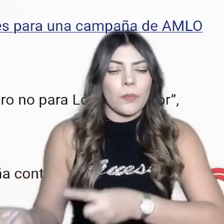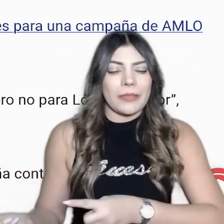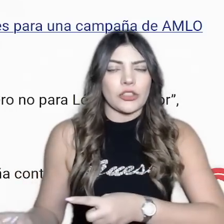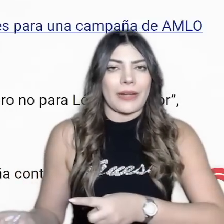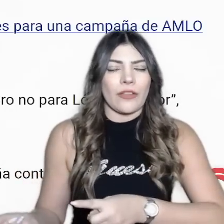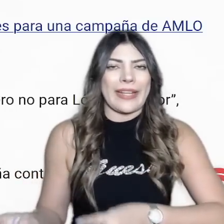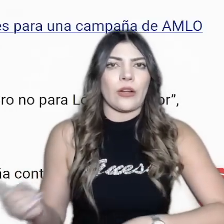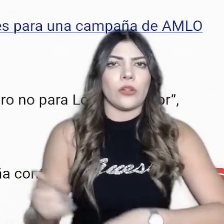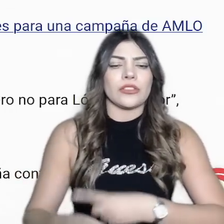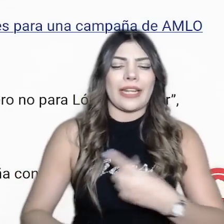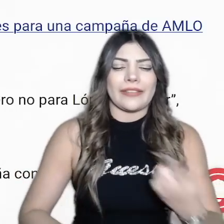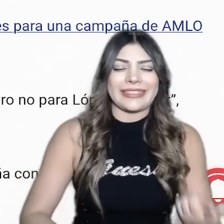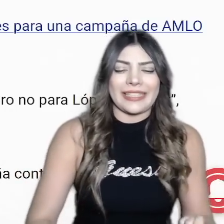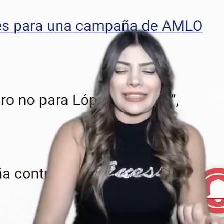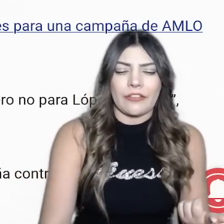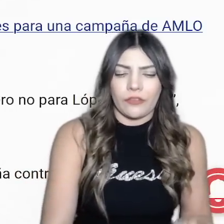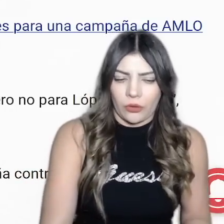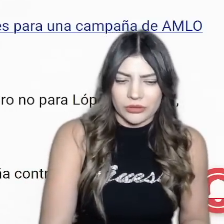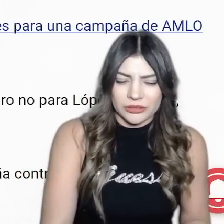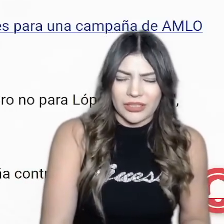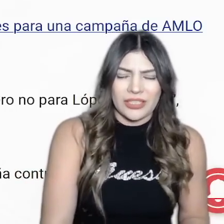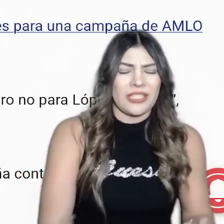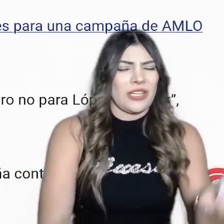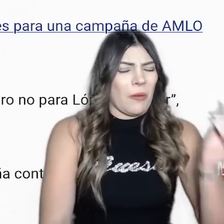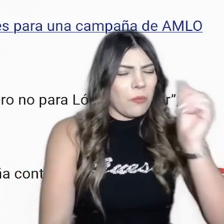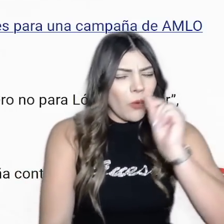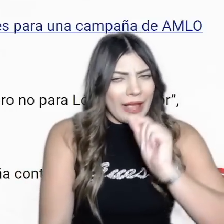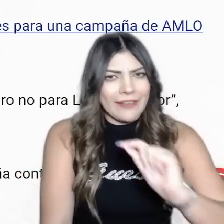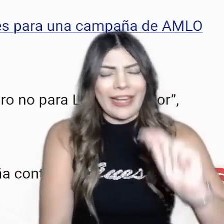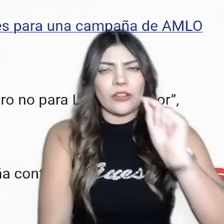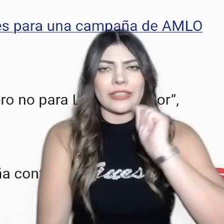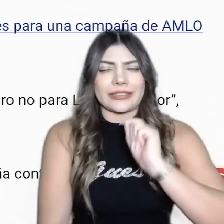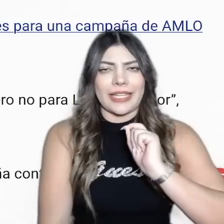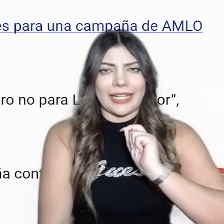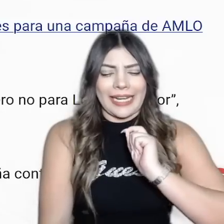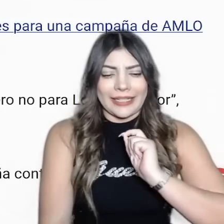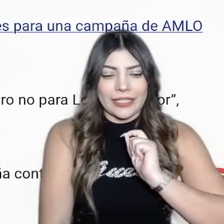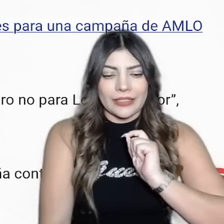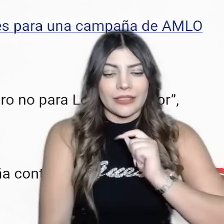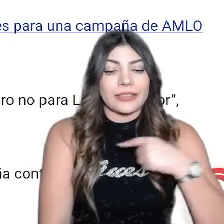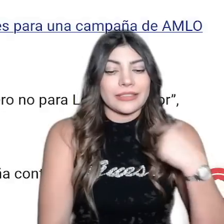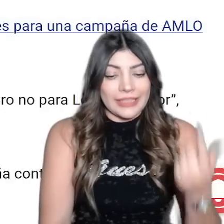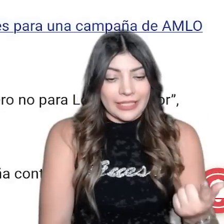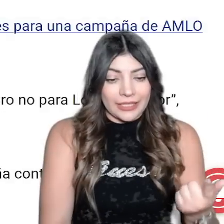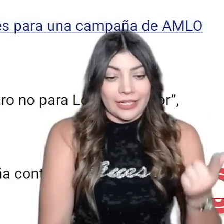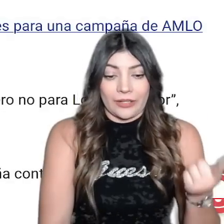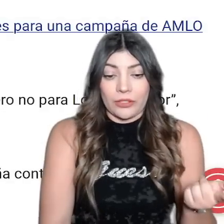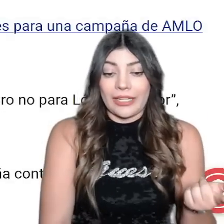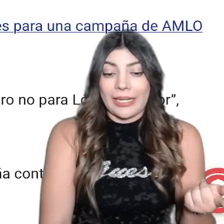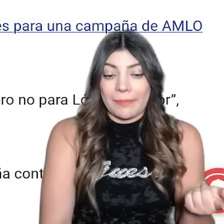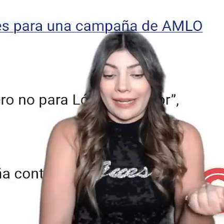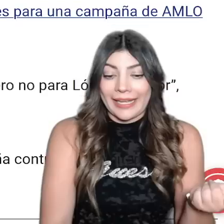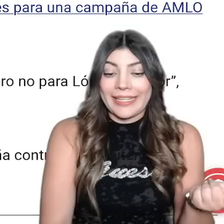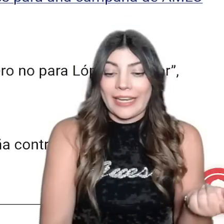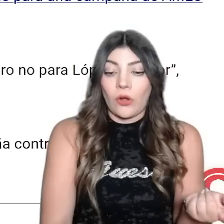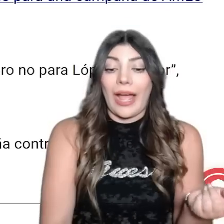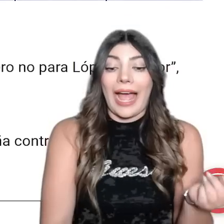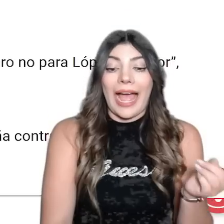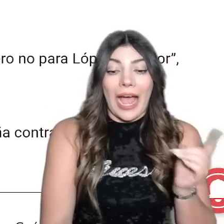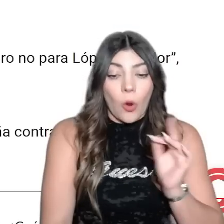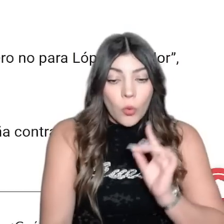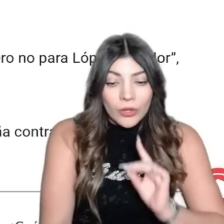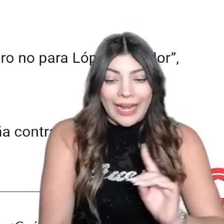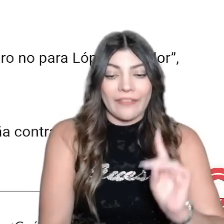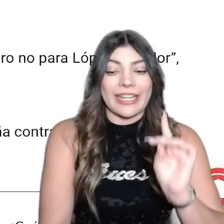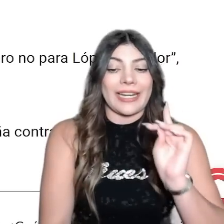de López Obrador en contra de Vicente Fox? Vuelve a contestar el rey. Sí, recuerdo que le pagué dinero